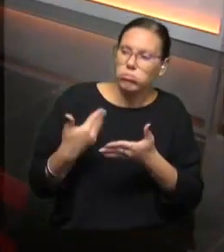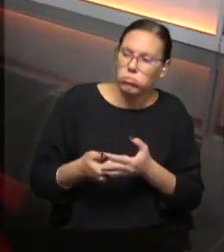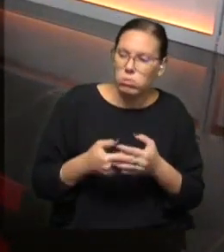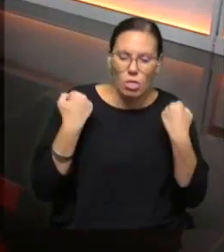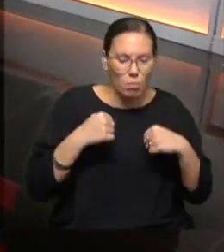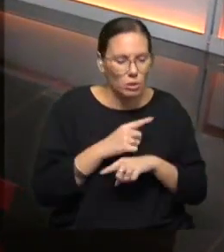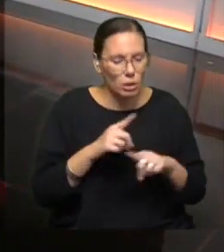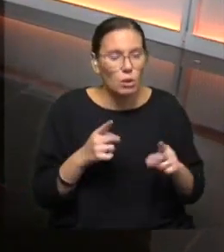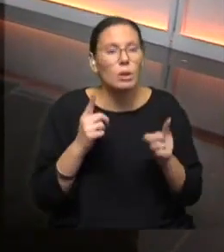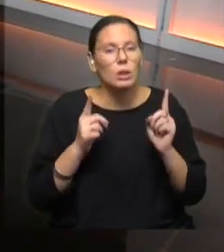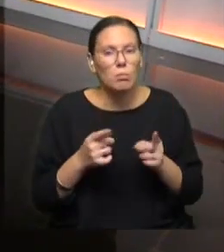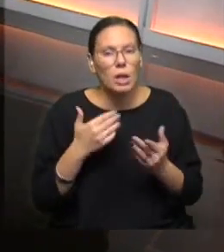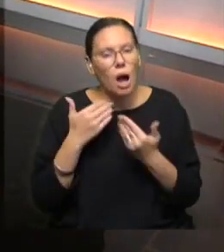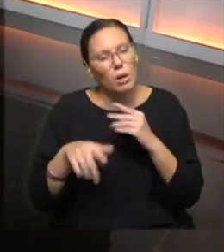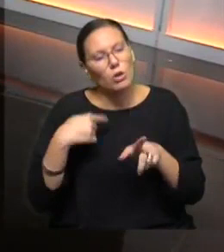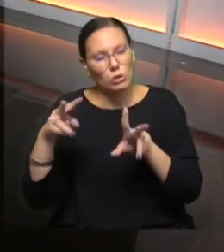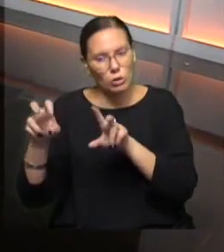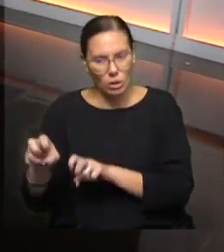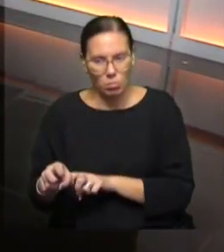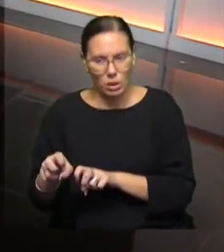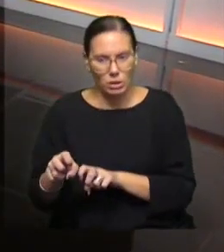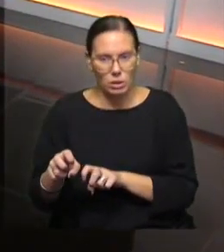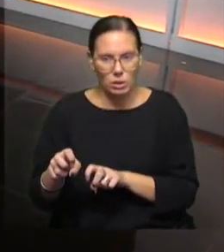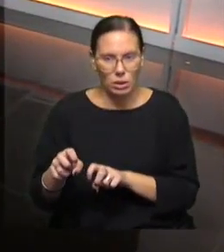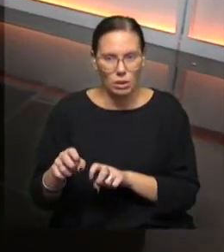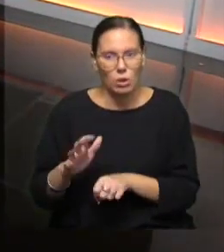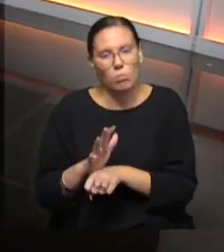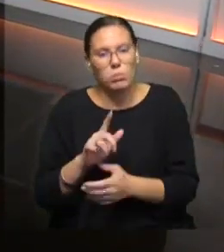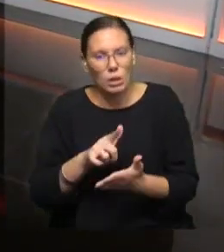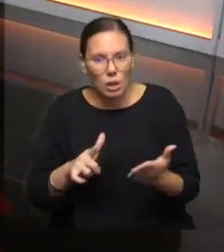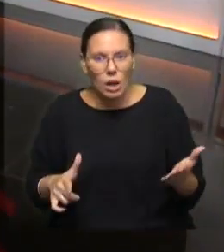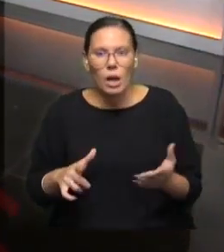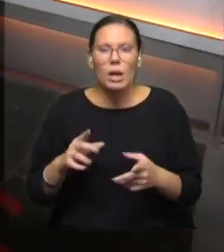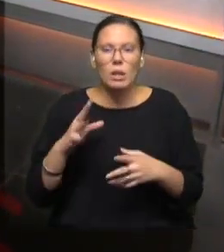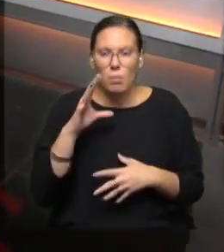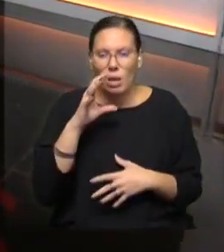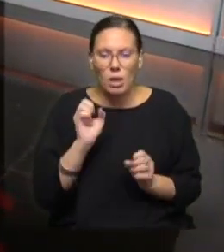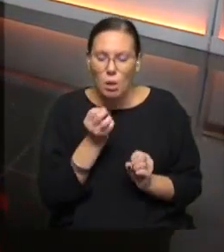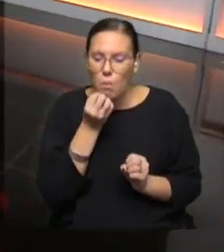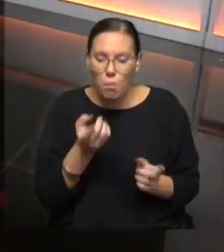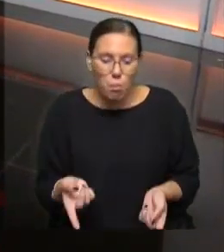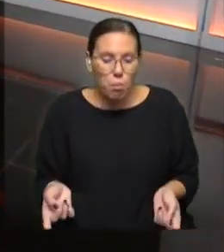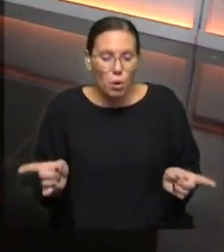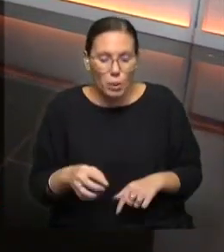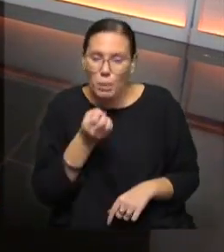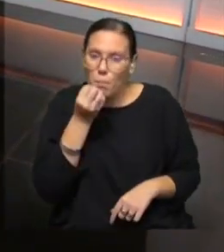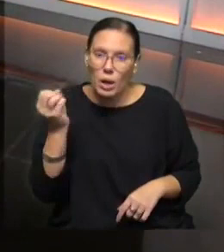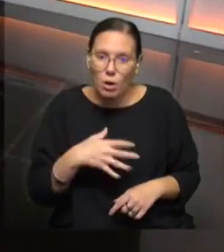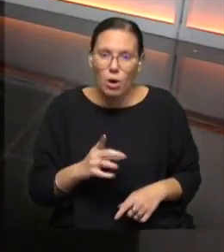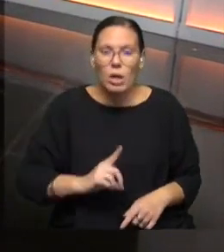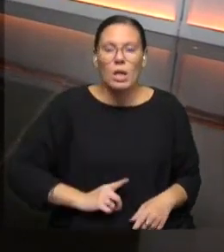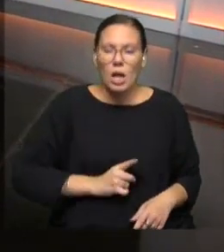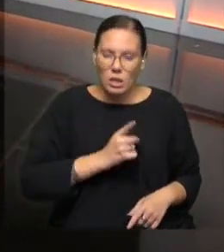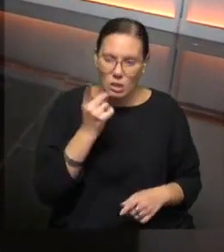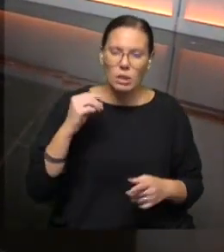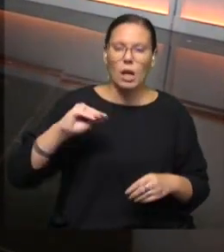sino también tocar un montón de otros temas que son netamente literarios no el tema de la resiliencia de la dignidad de la